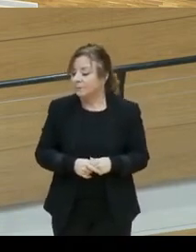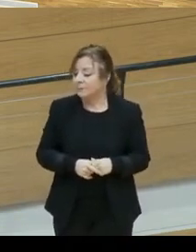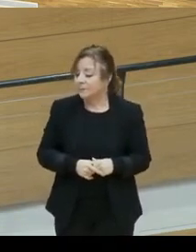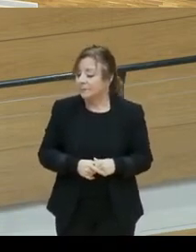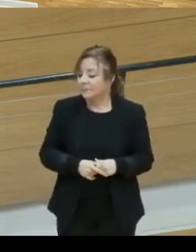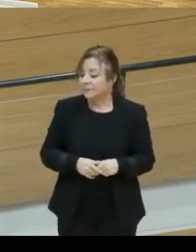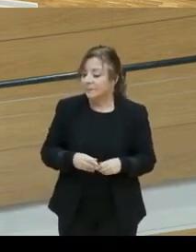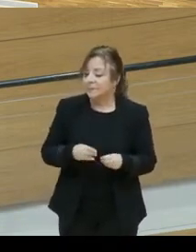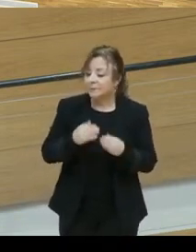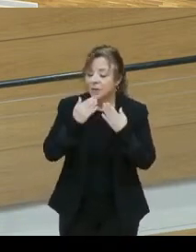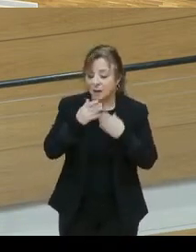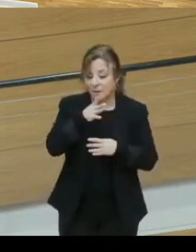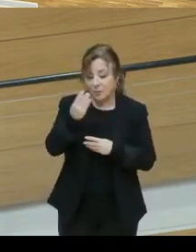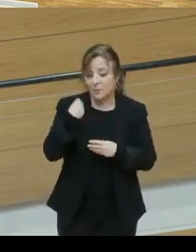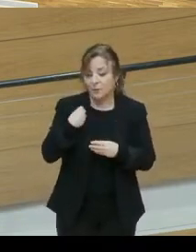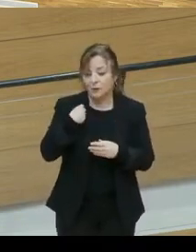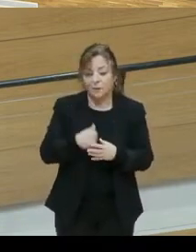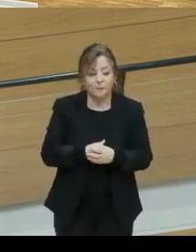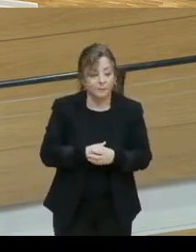Muchas gracias por tu pregunta.